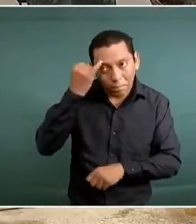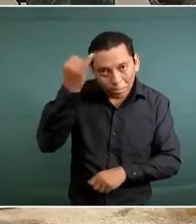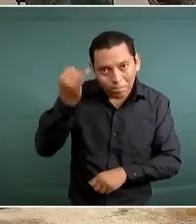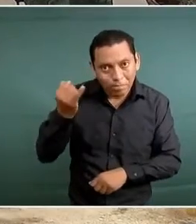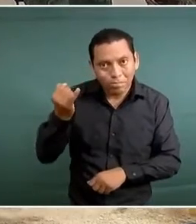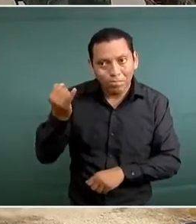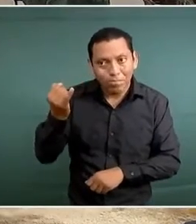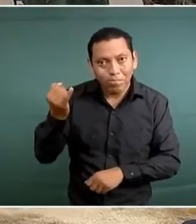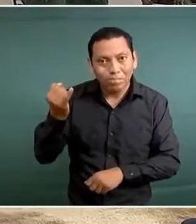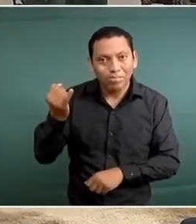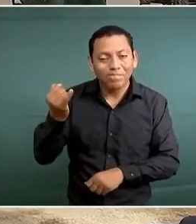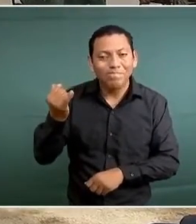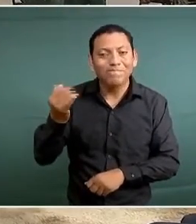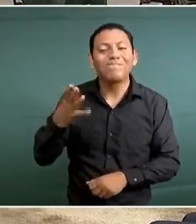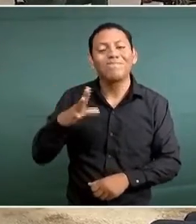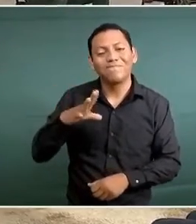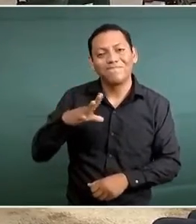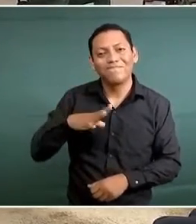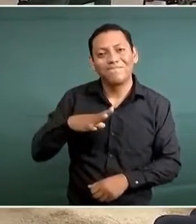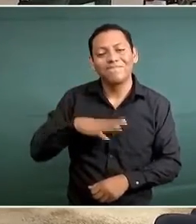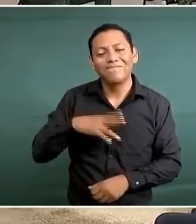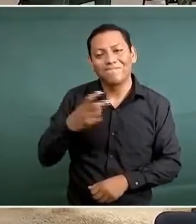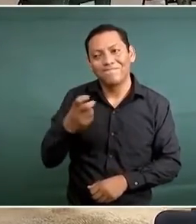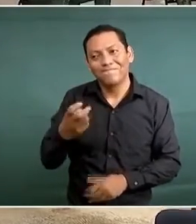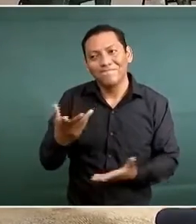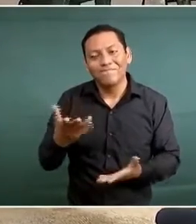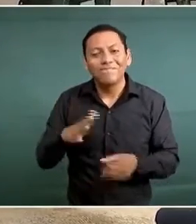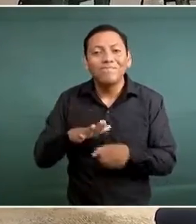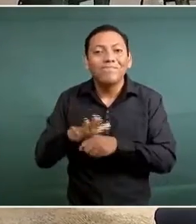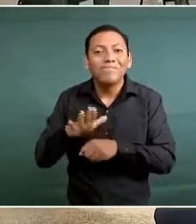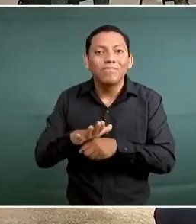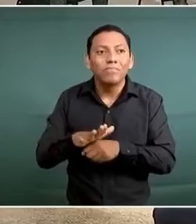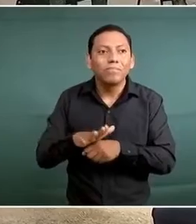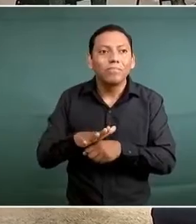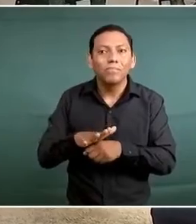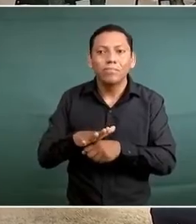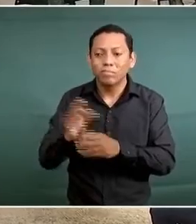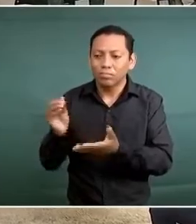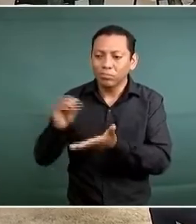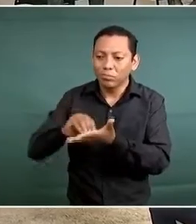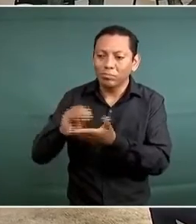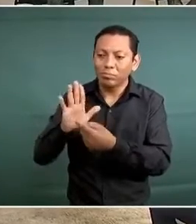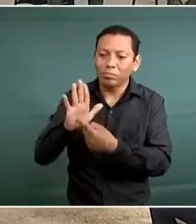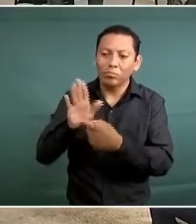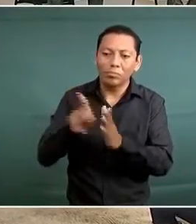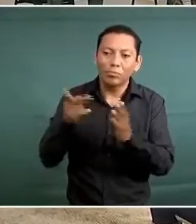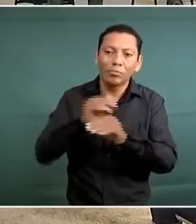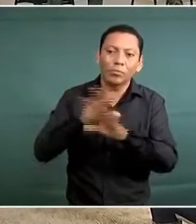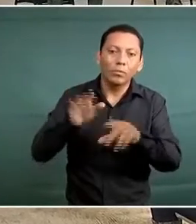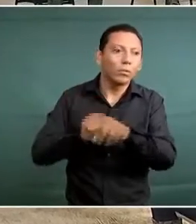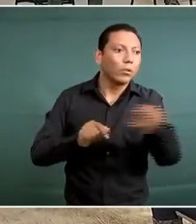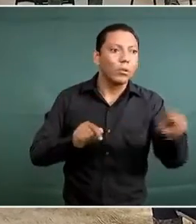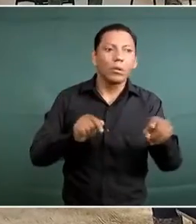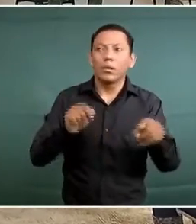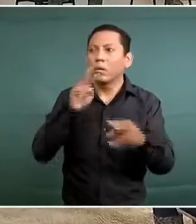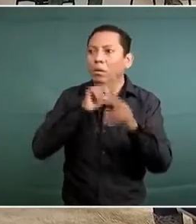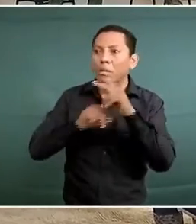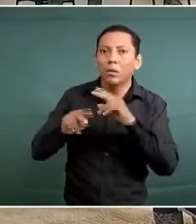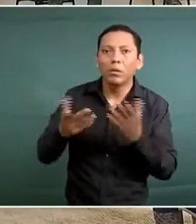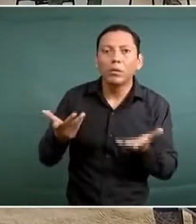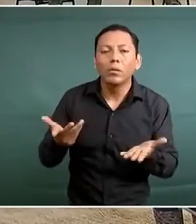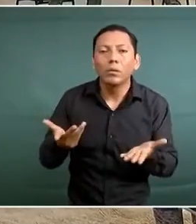la intención de alarmar se explicó ayer